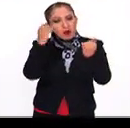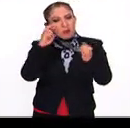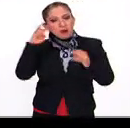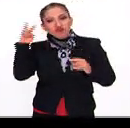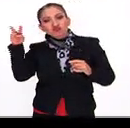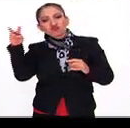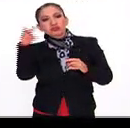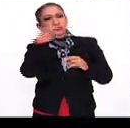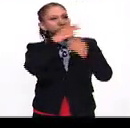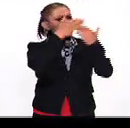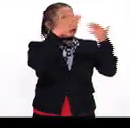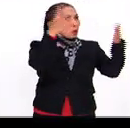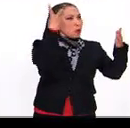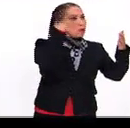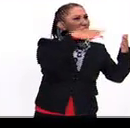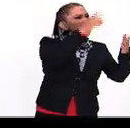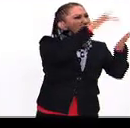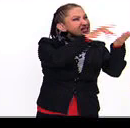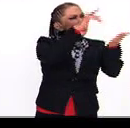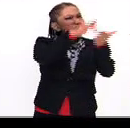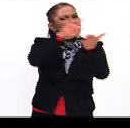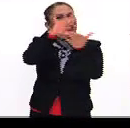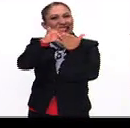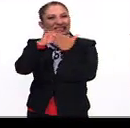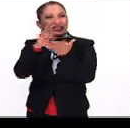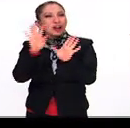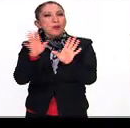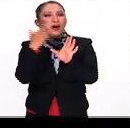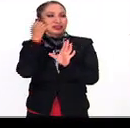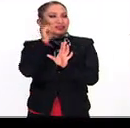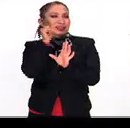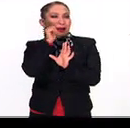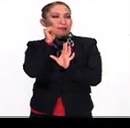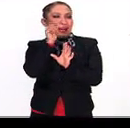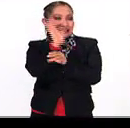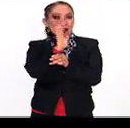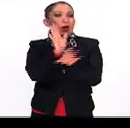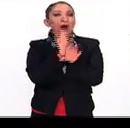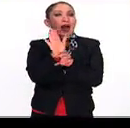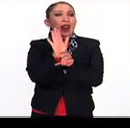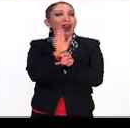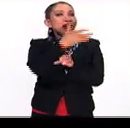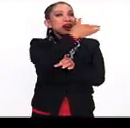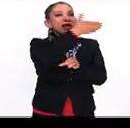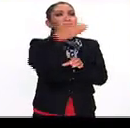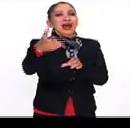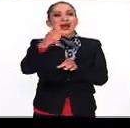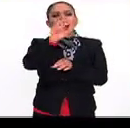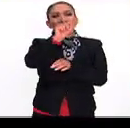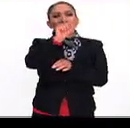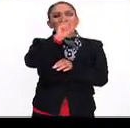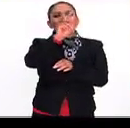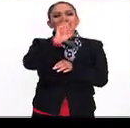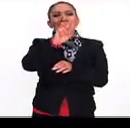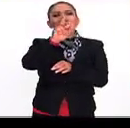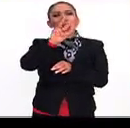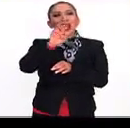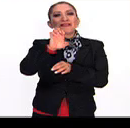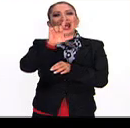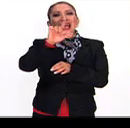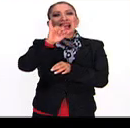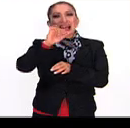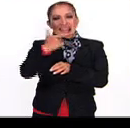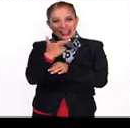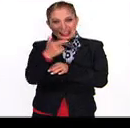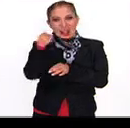visualidad en viaje. Es más, una toma clásica del cine es traveling, en el sentido de una